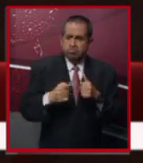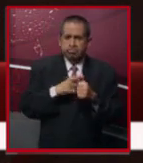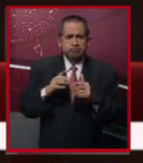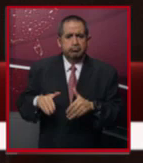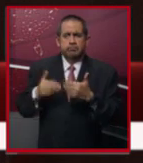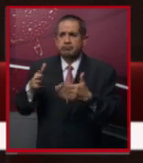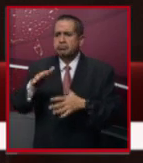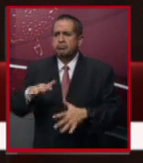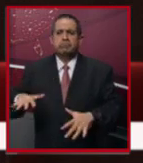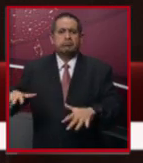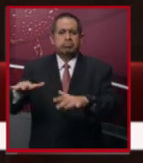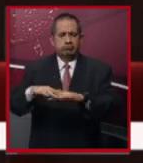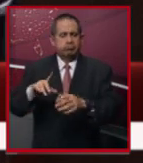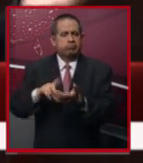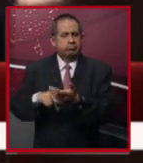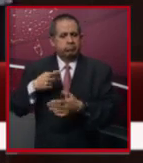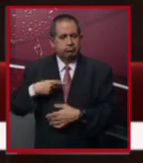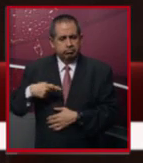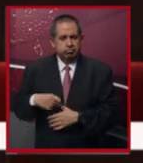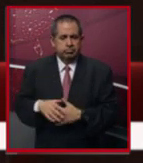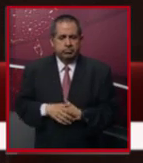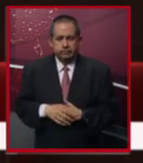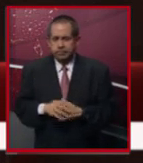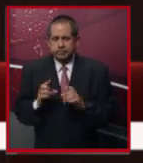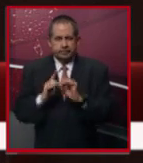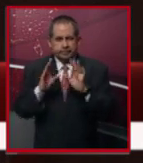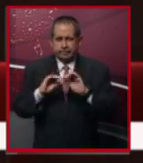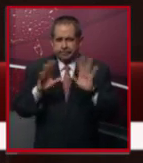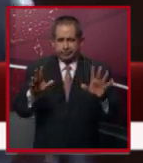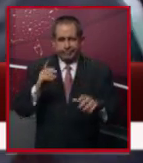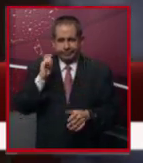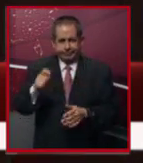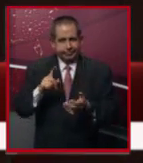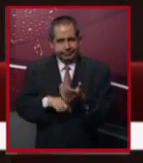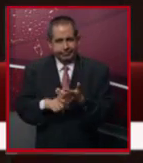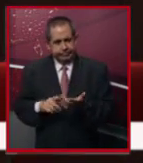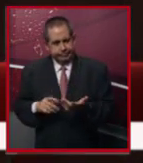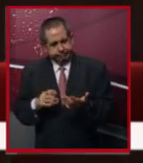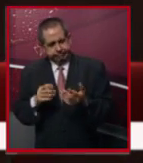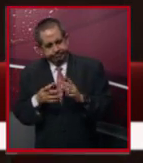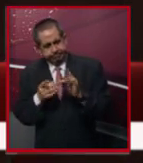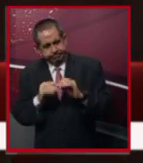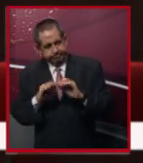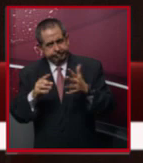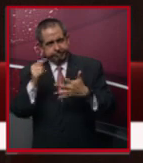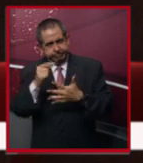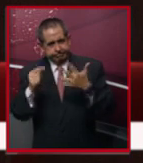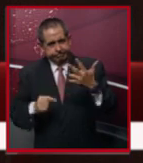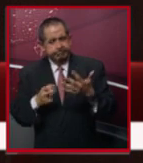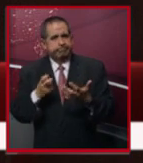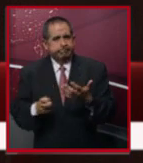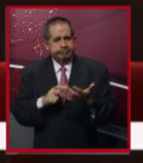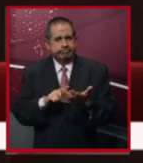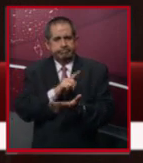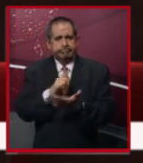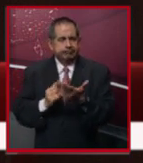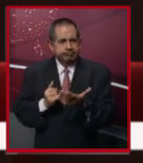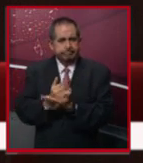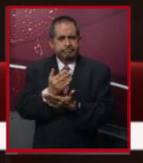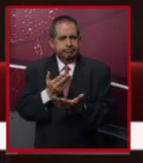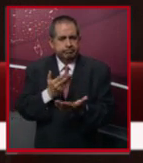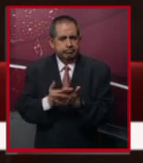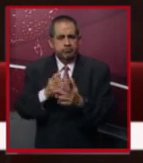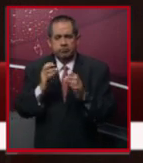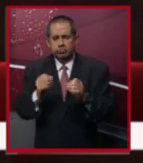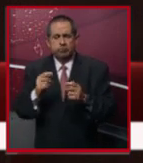temas fundamentales, salvo evidentemente los que explícitamente se establecen en este dictamen